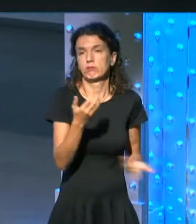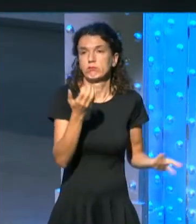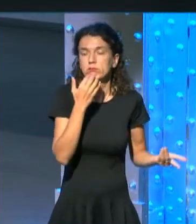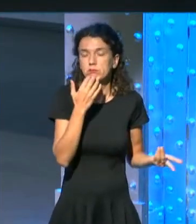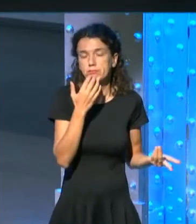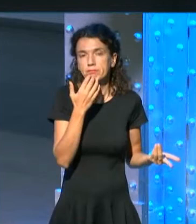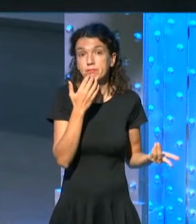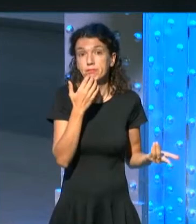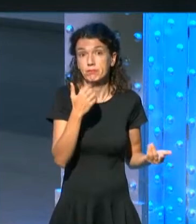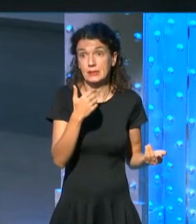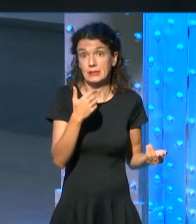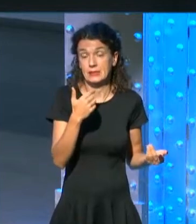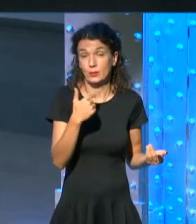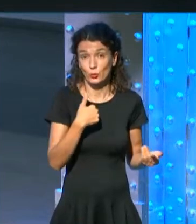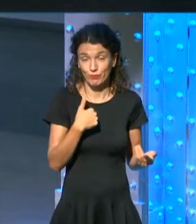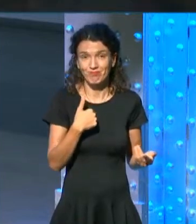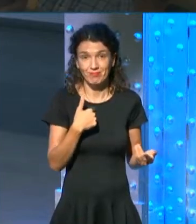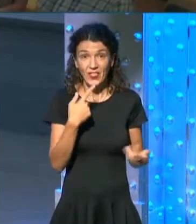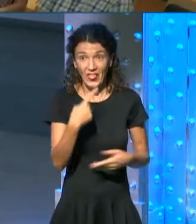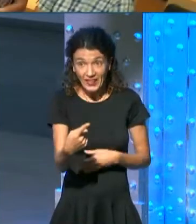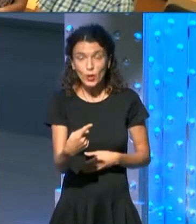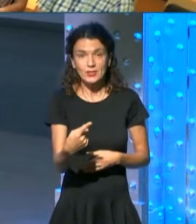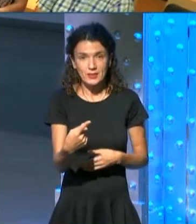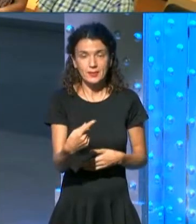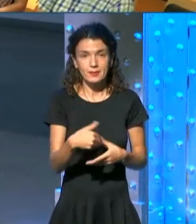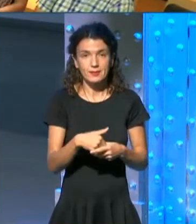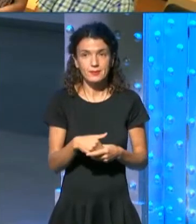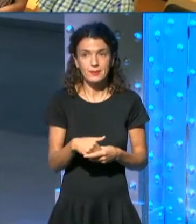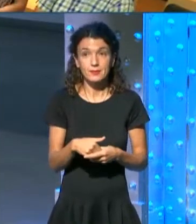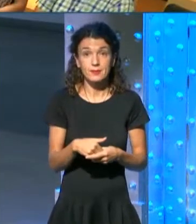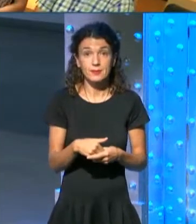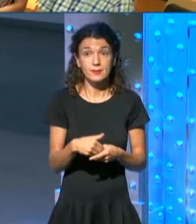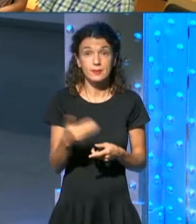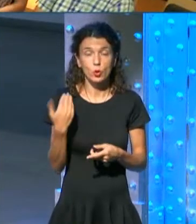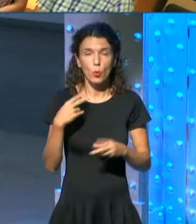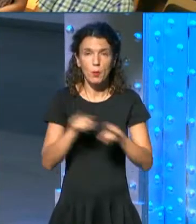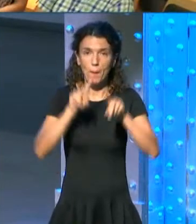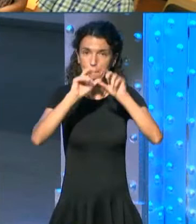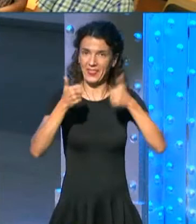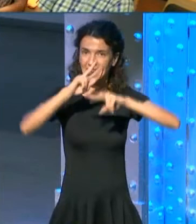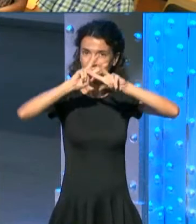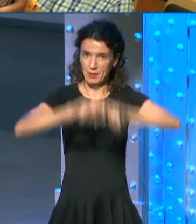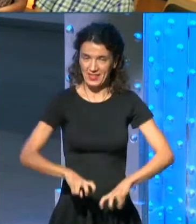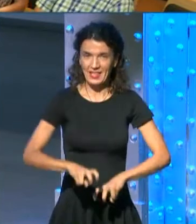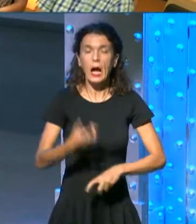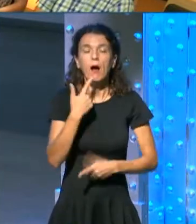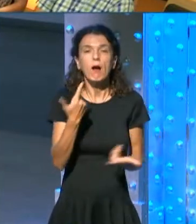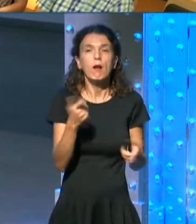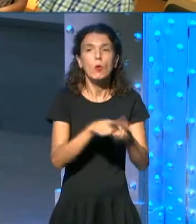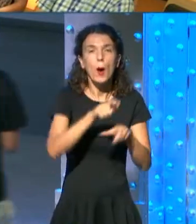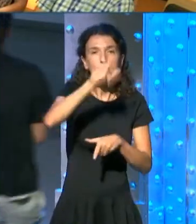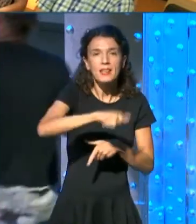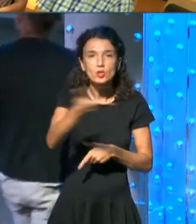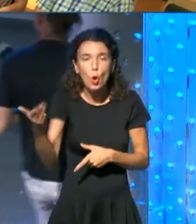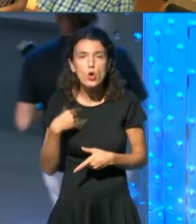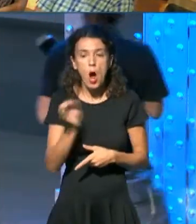Tengo que deciros que, bueno, que cuando nosotros nos ponemos a investigar sobre quién o qué